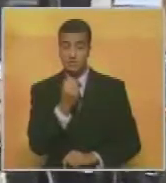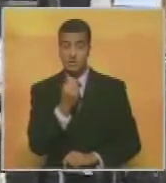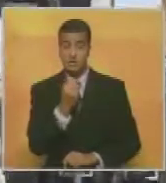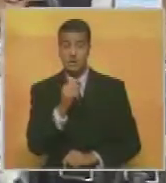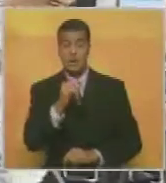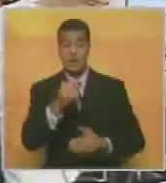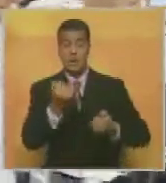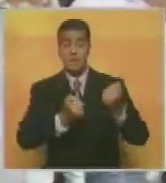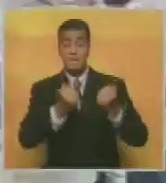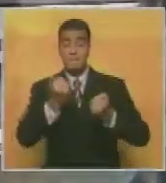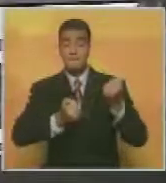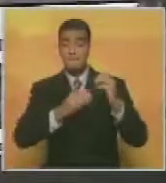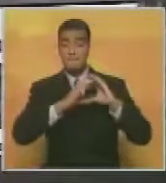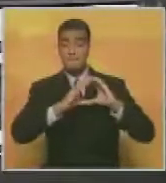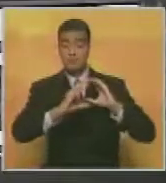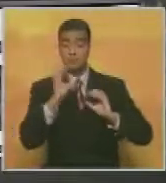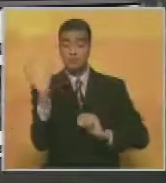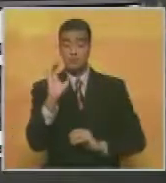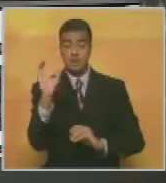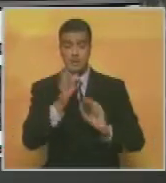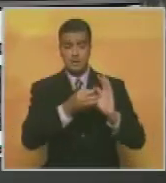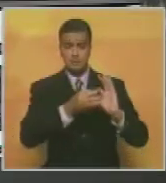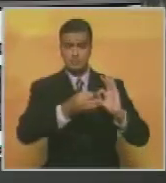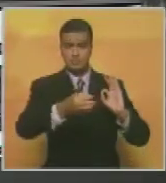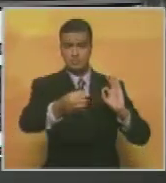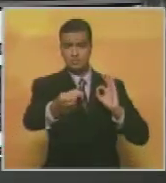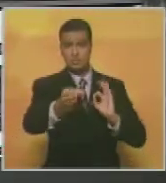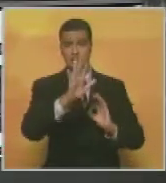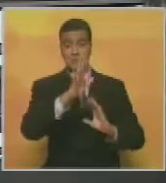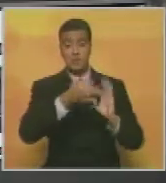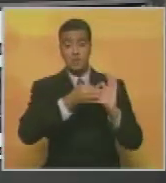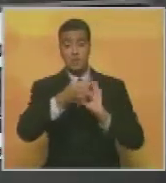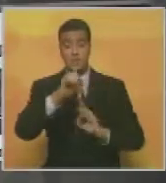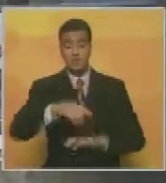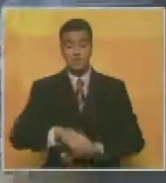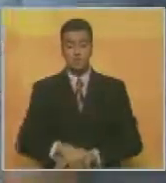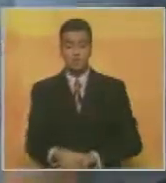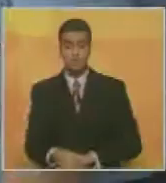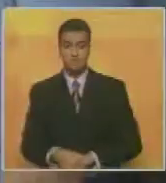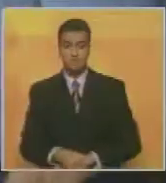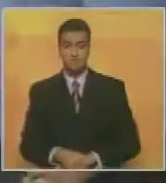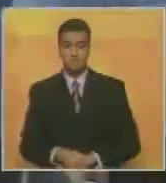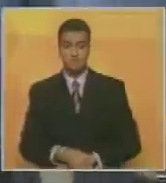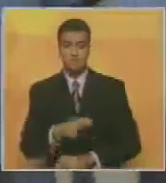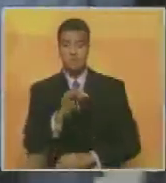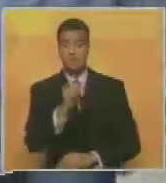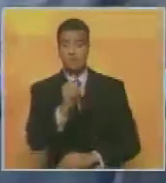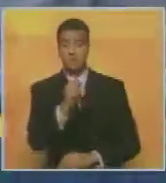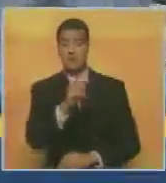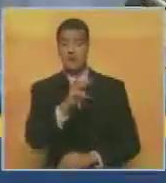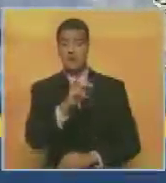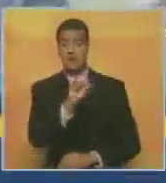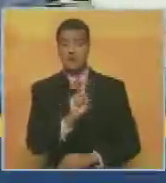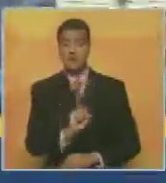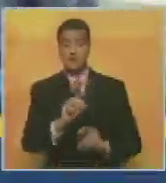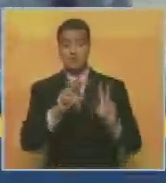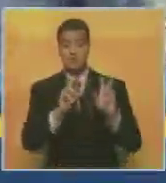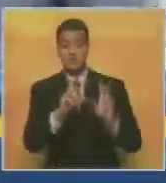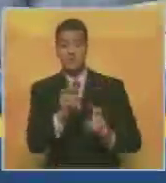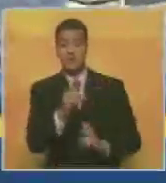Caracas tendrá 9 estaciones y una longitud de 5 kilómetros a lo largo de las avenidas Fuerzas Armadas y Nueva